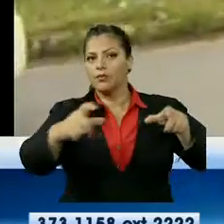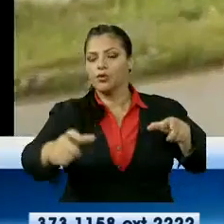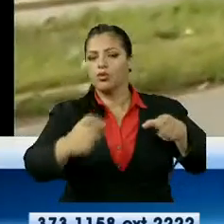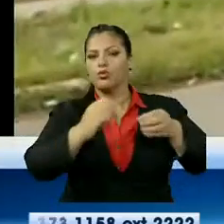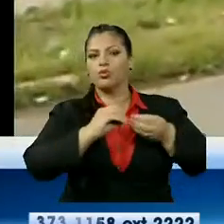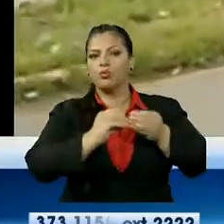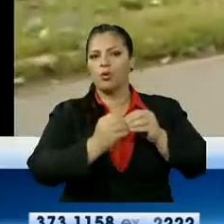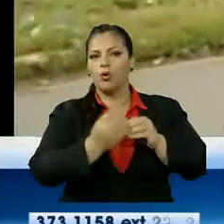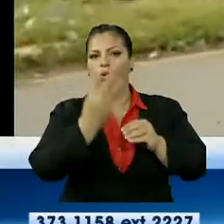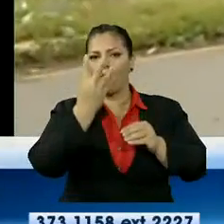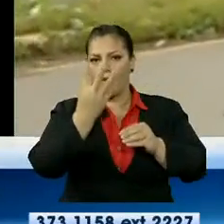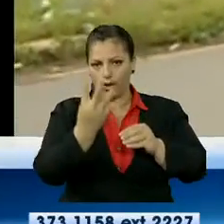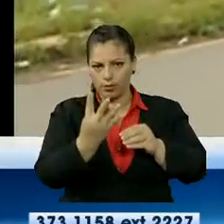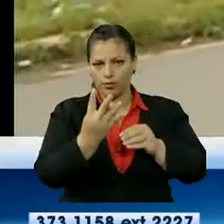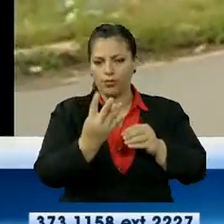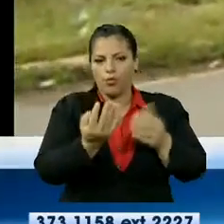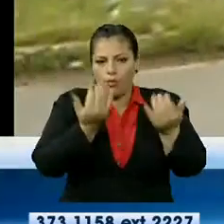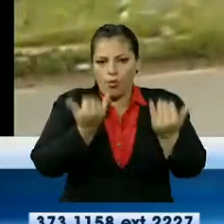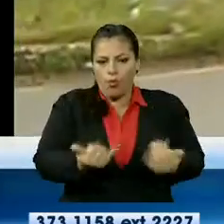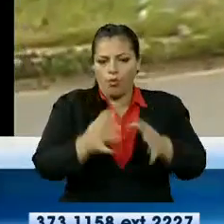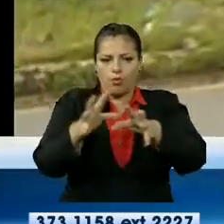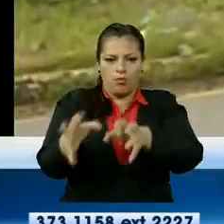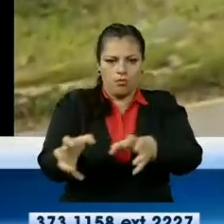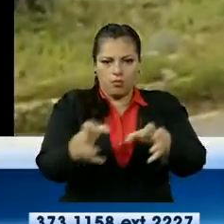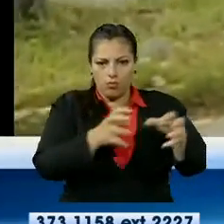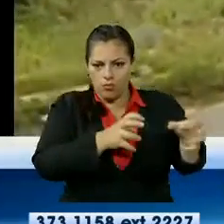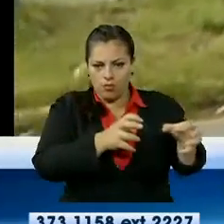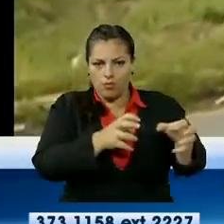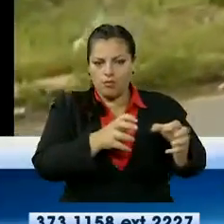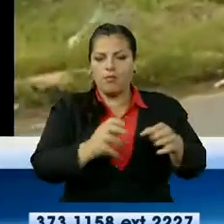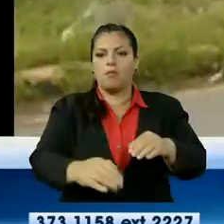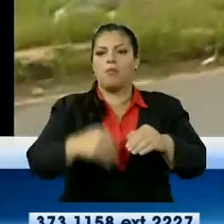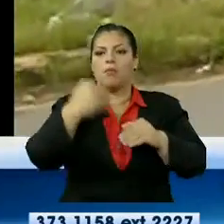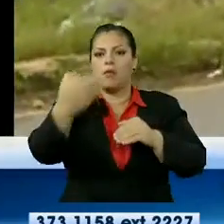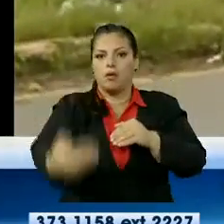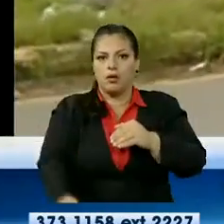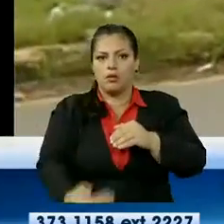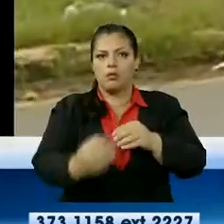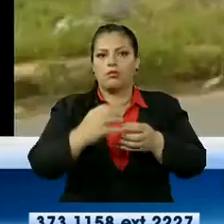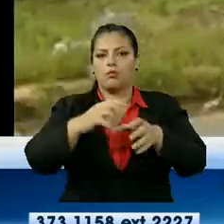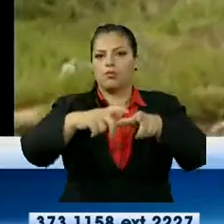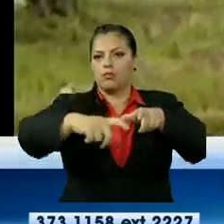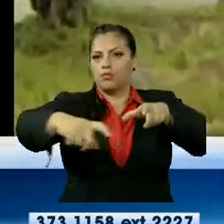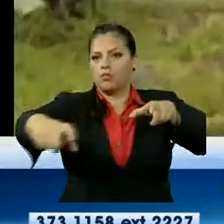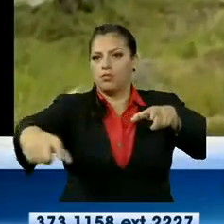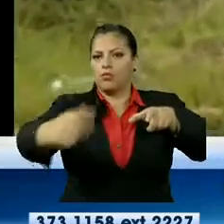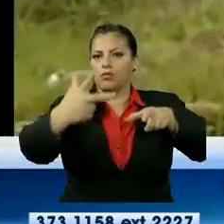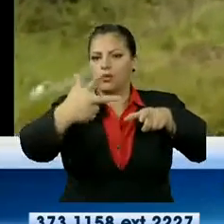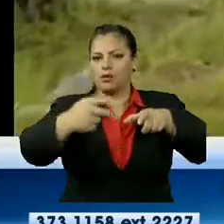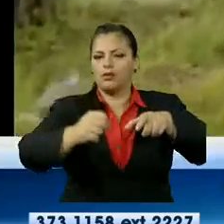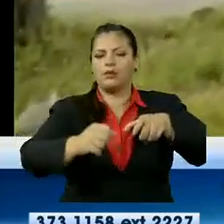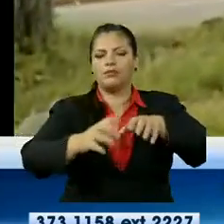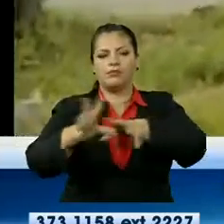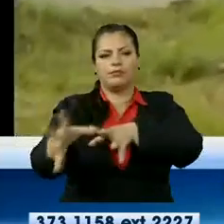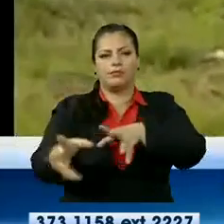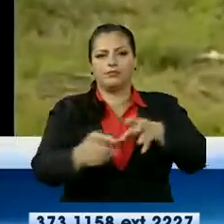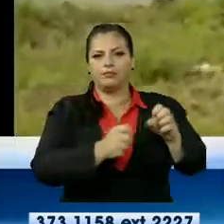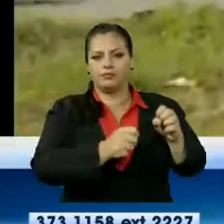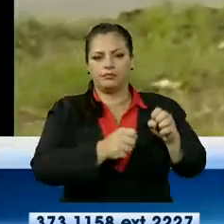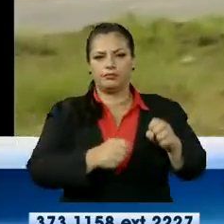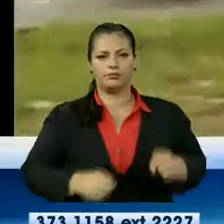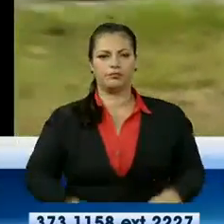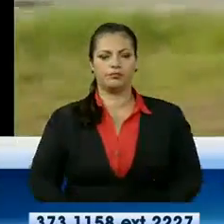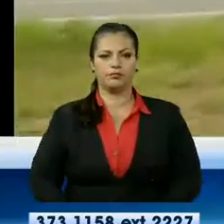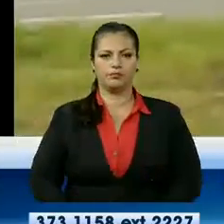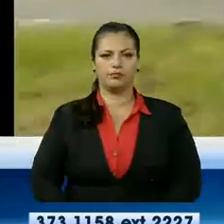ese proceso estará totalmente desmontado ya este puente que por mucho tiempo fue denominado el puente huérfano. Y de ahí empezará inmediatamente